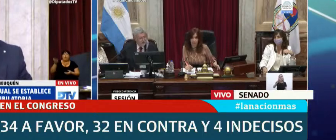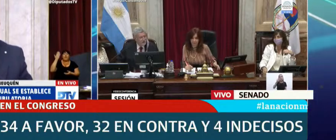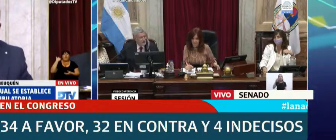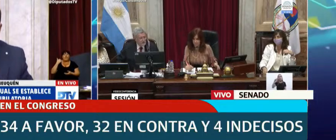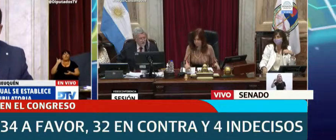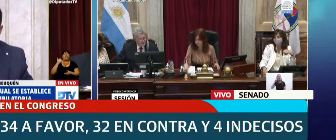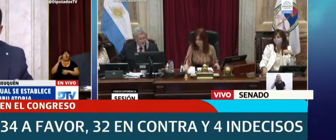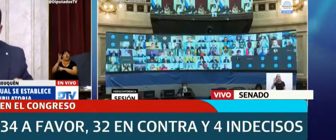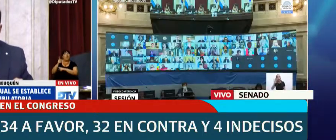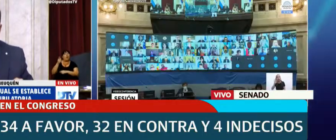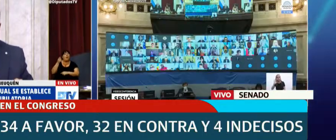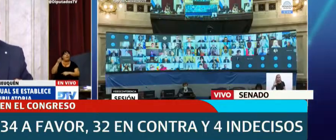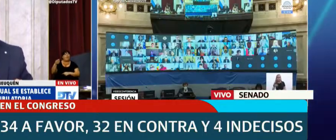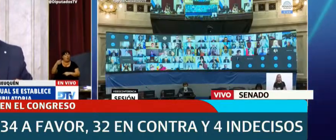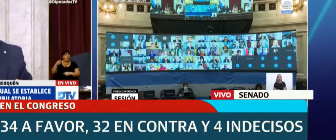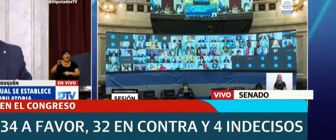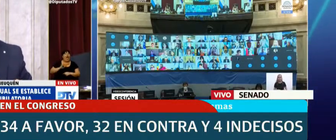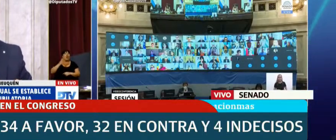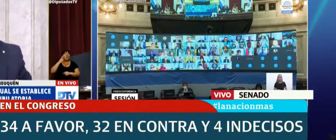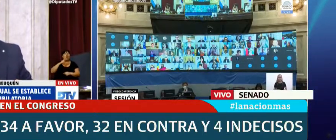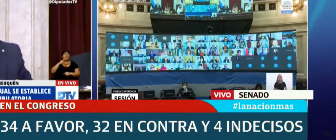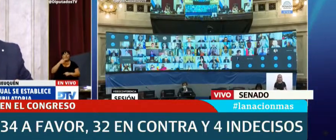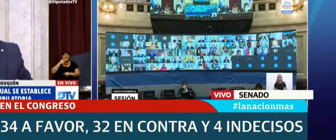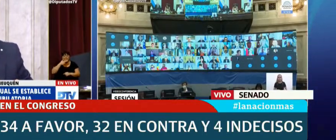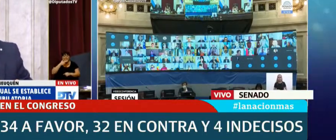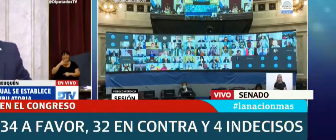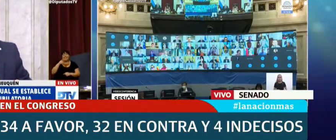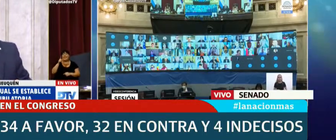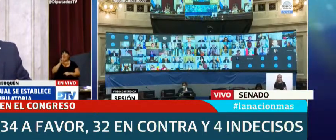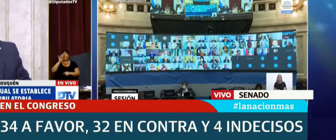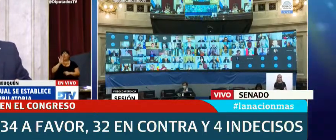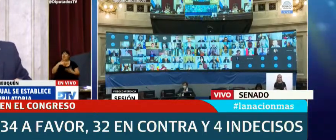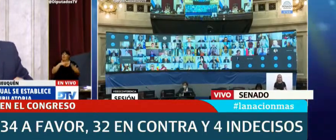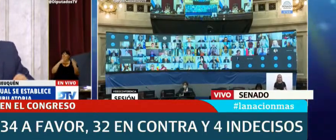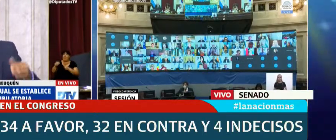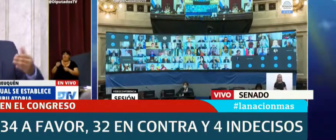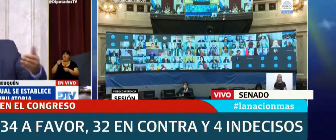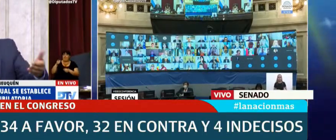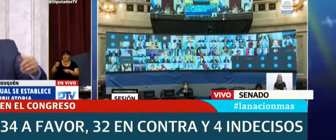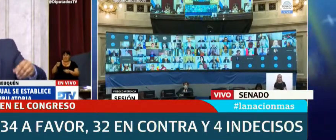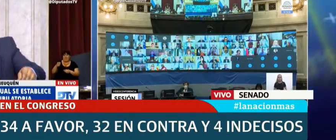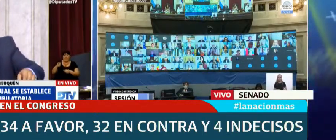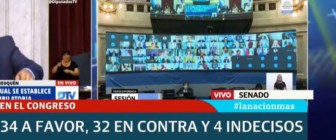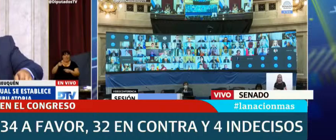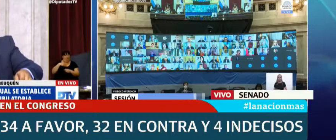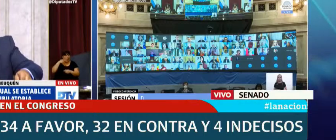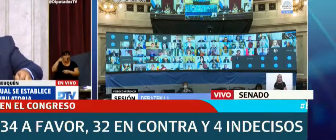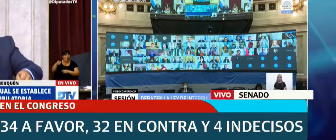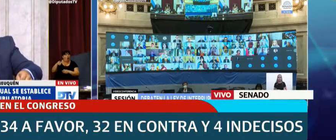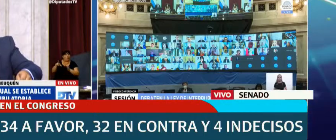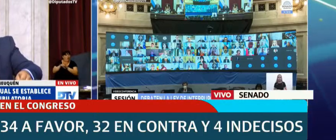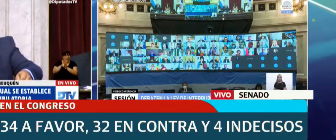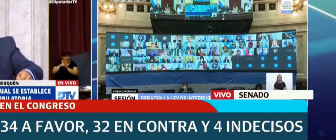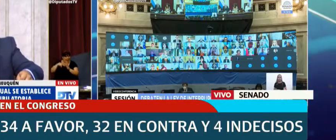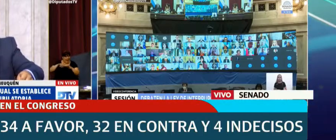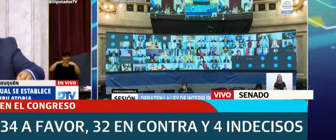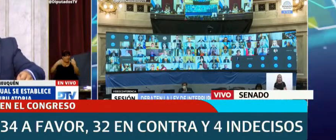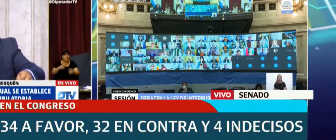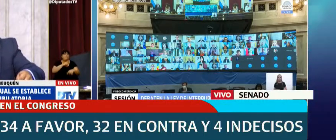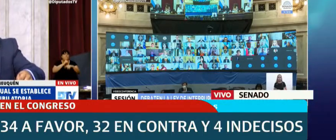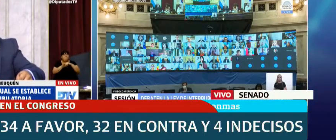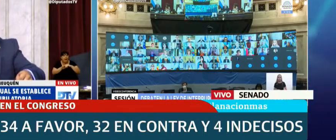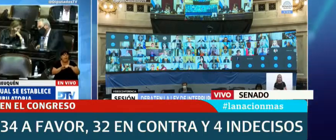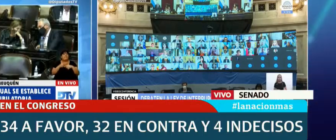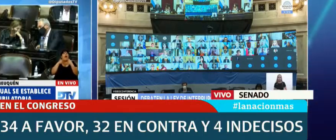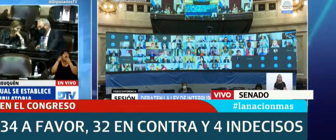este tipo de noticia del gobierno arrancó en todas las provincias a las 9 de la mañana con trabajadores de la